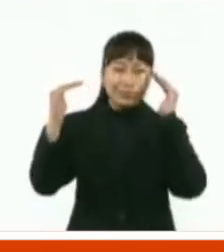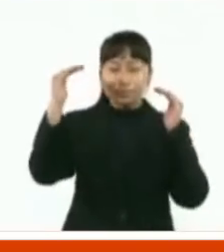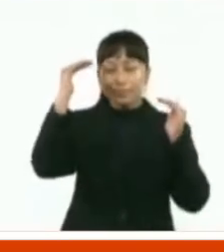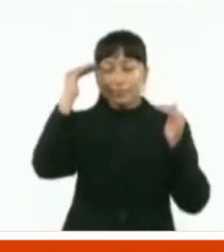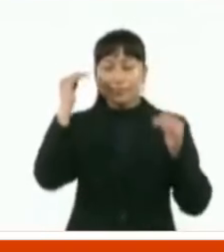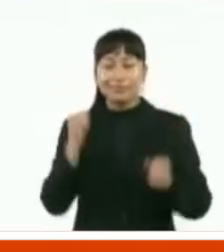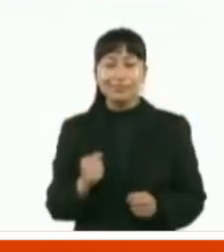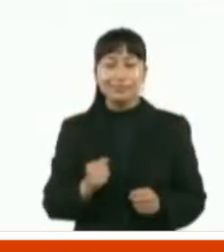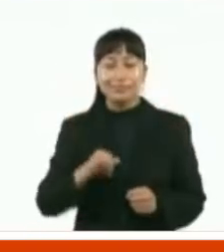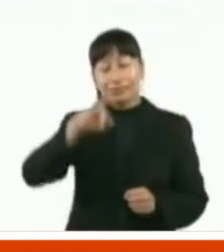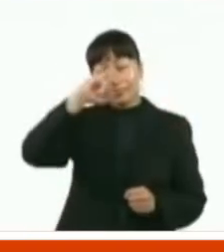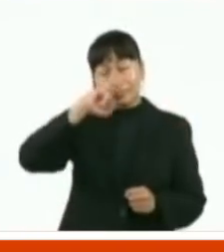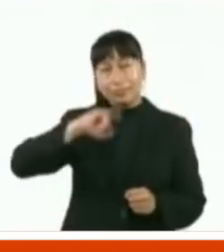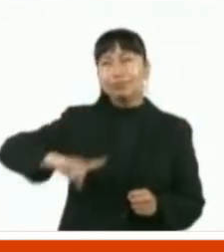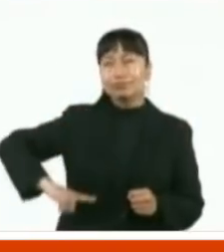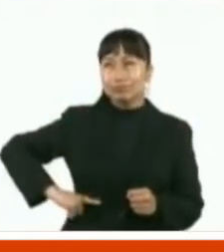como jefa de gobierno,